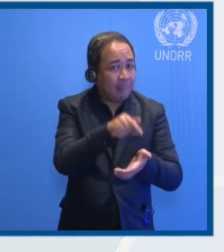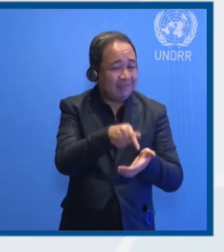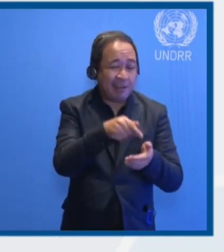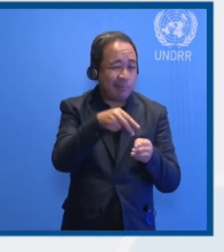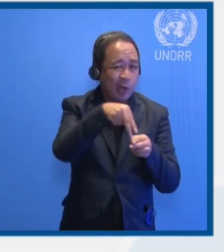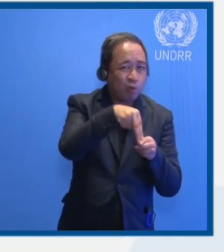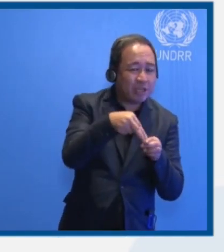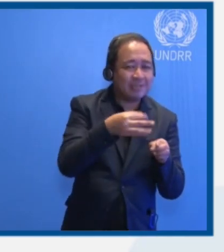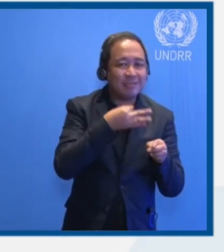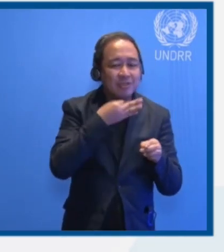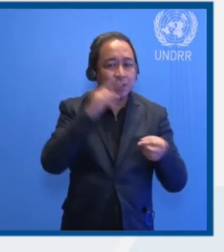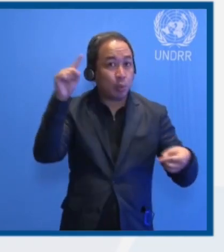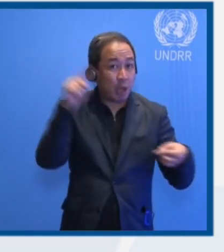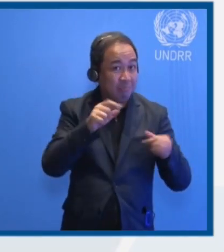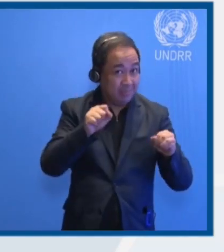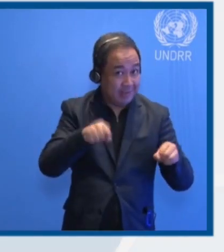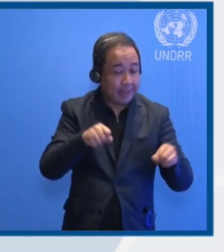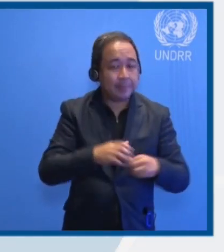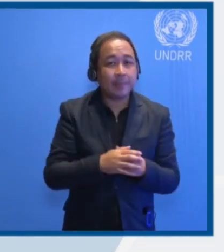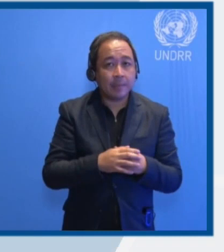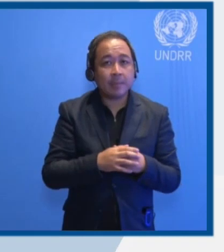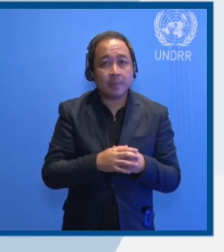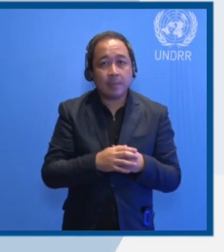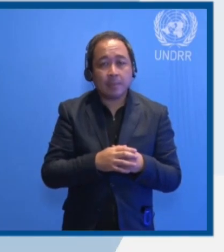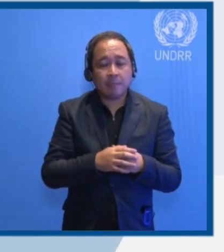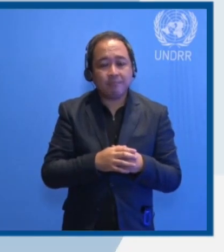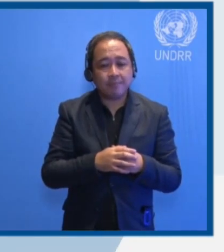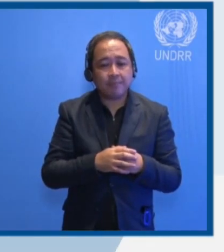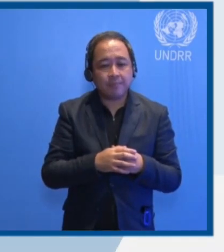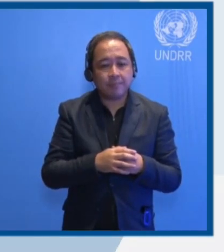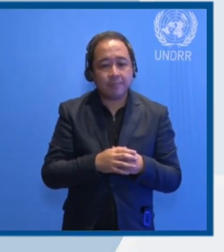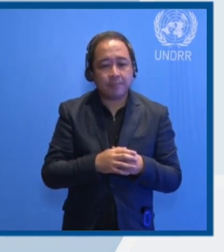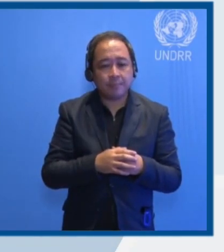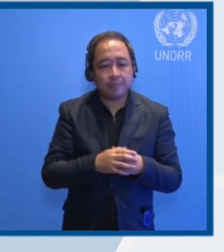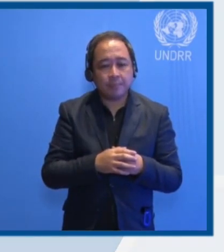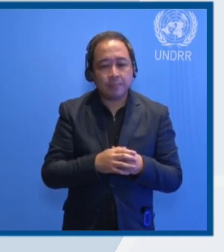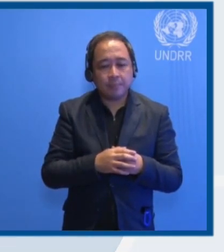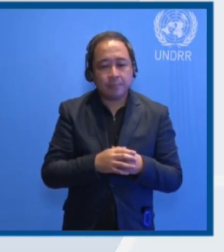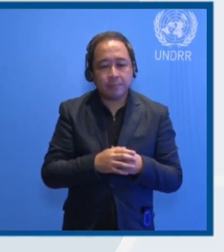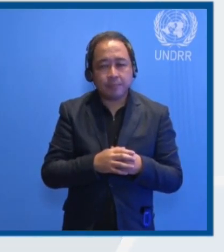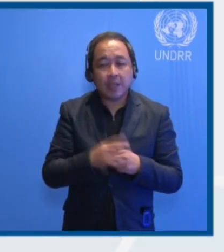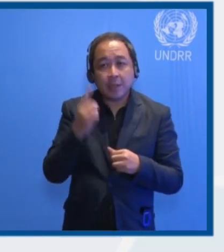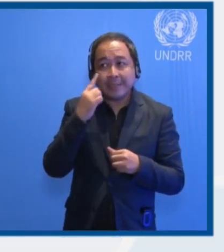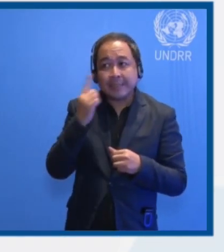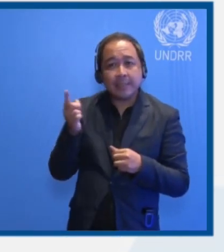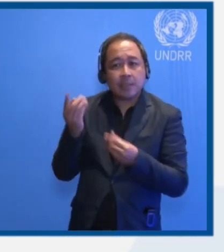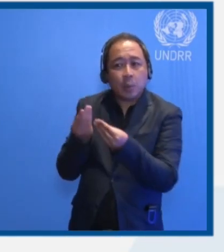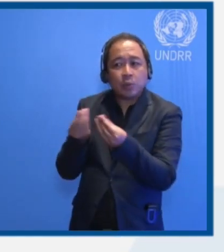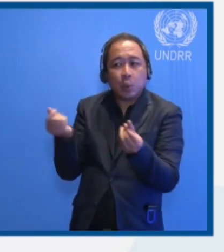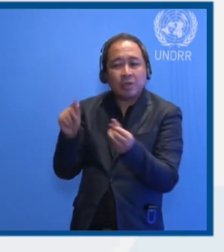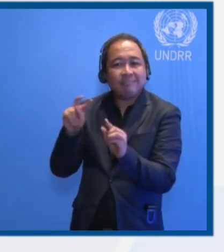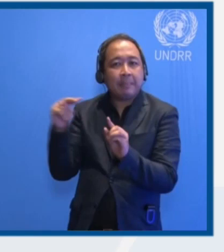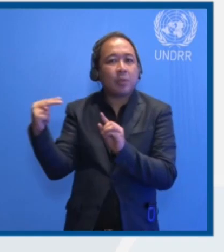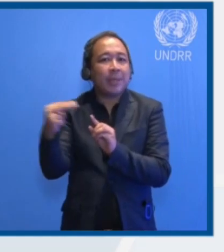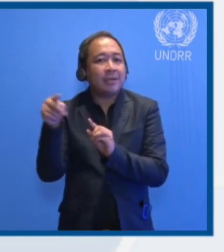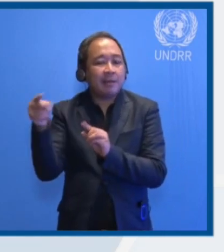la infraestructura verde puede ser hasta un 30% más barata de construir y un 25% menos costosa en mantenimiento